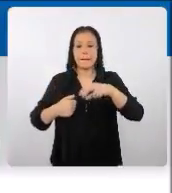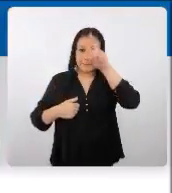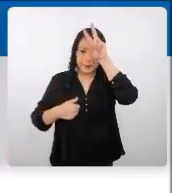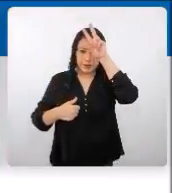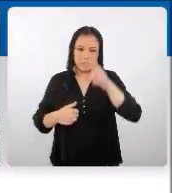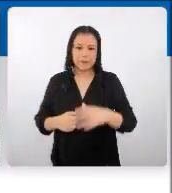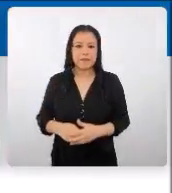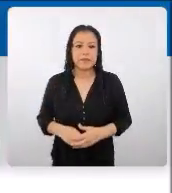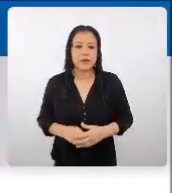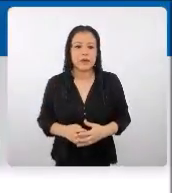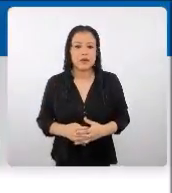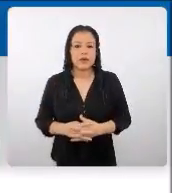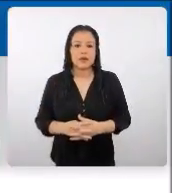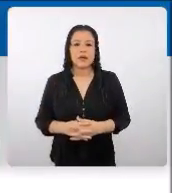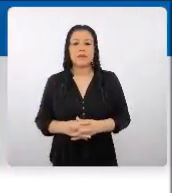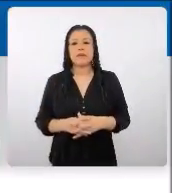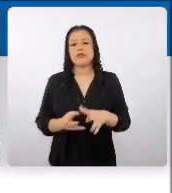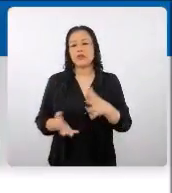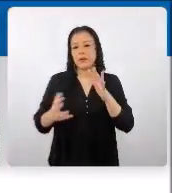el